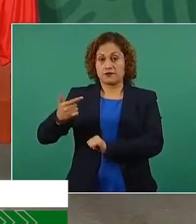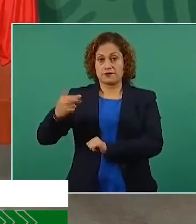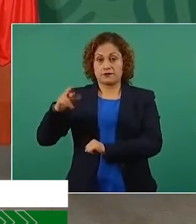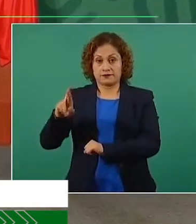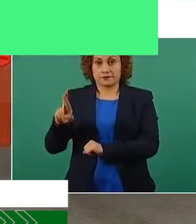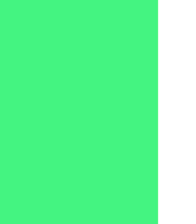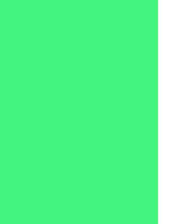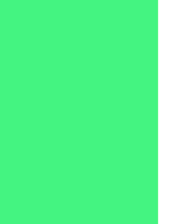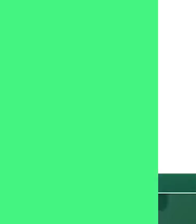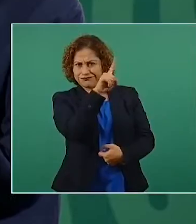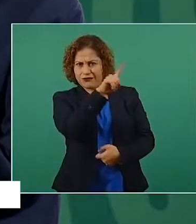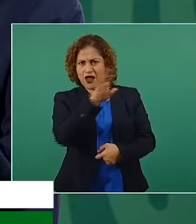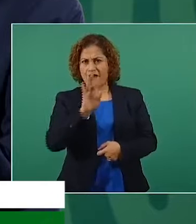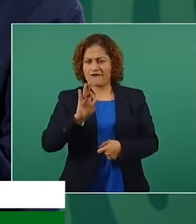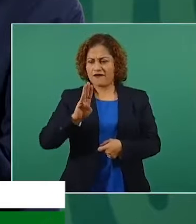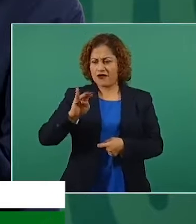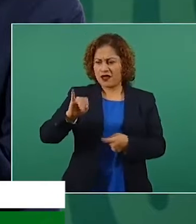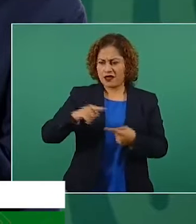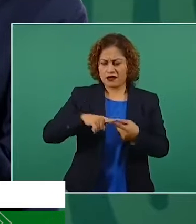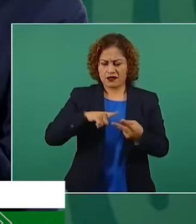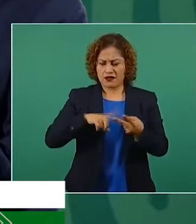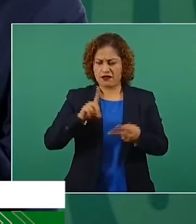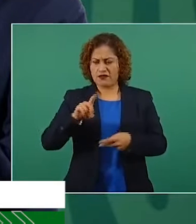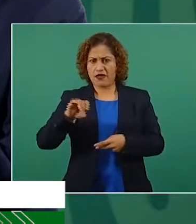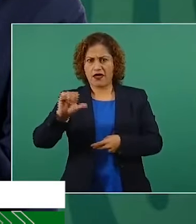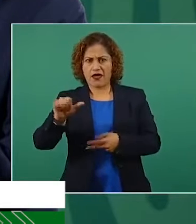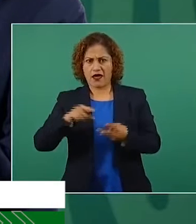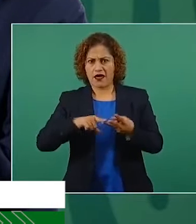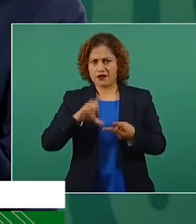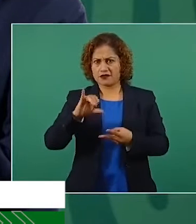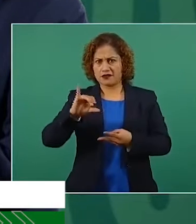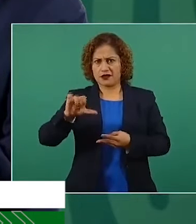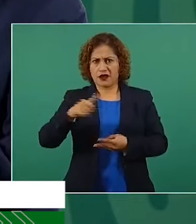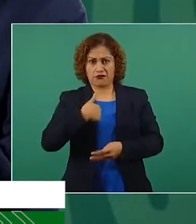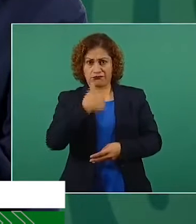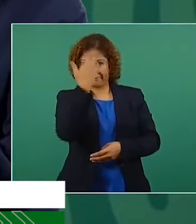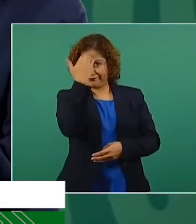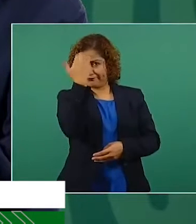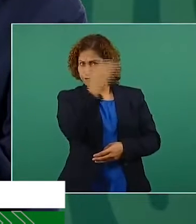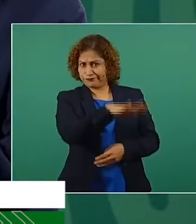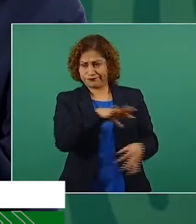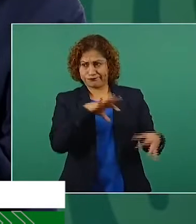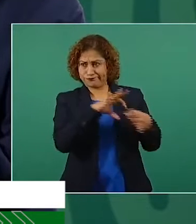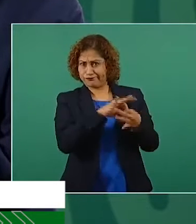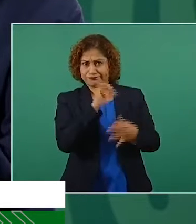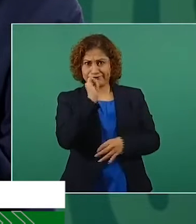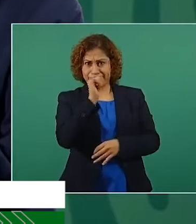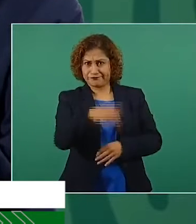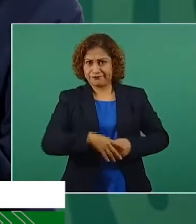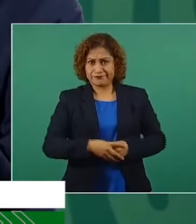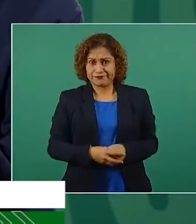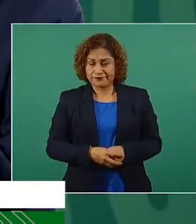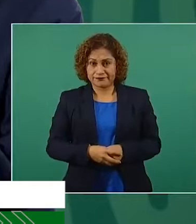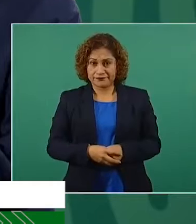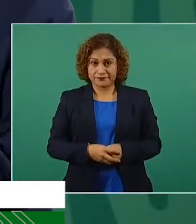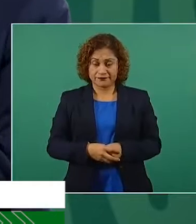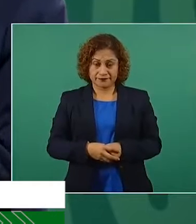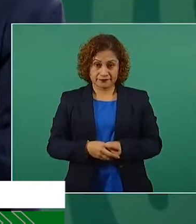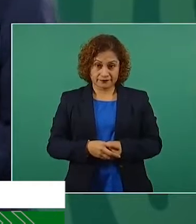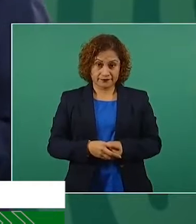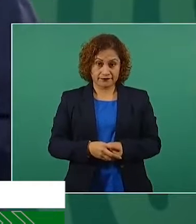General de la República. El presidente de México dijo que no se puede afirmar si el gobernador de Tamaulipas es prófugo de la